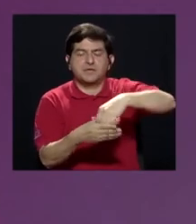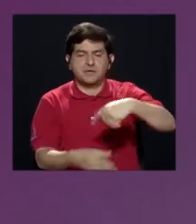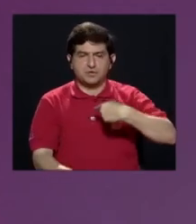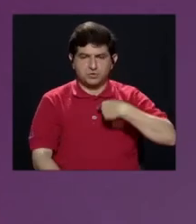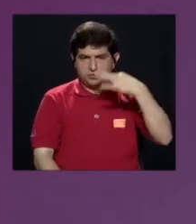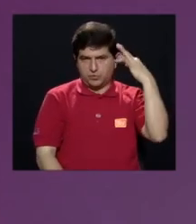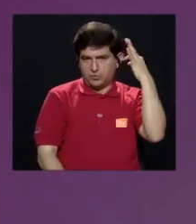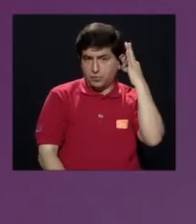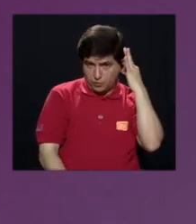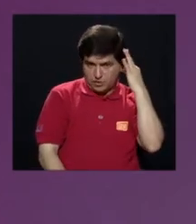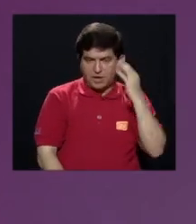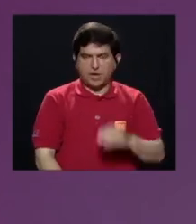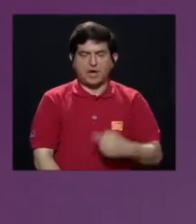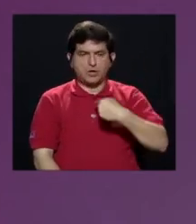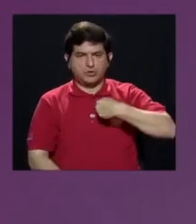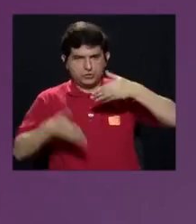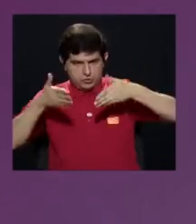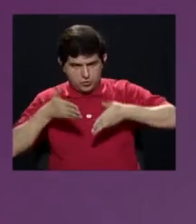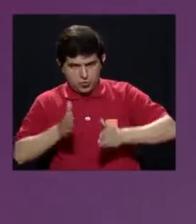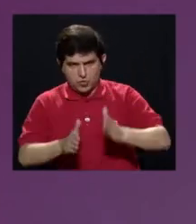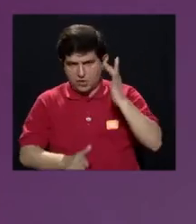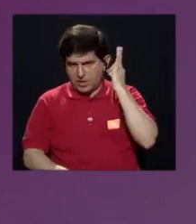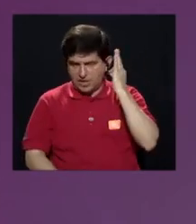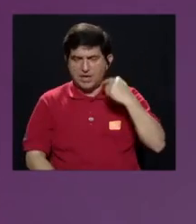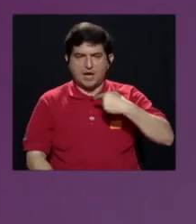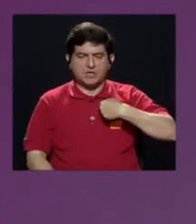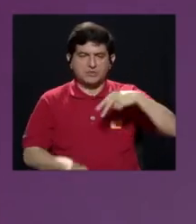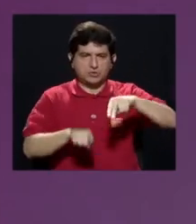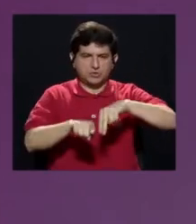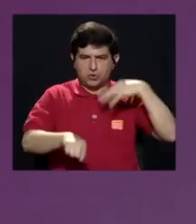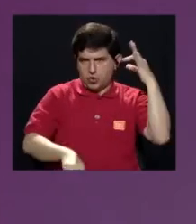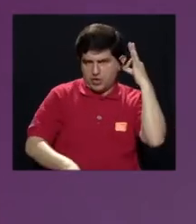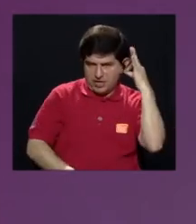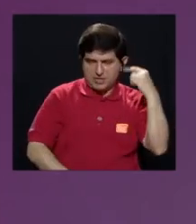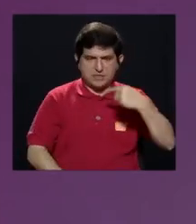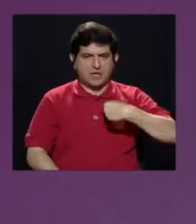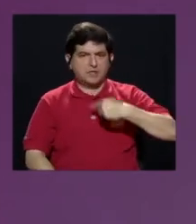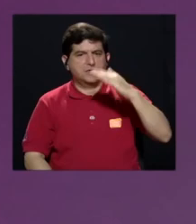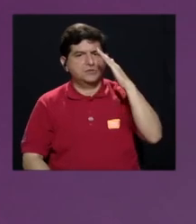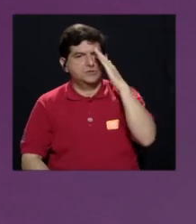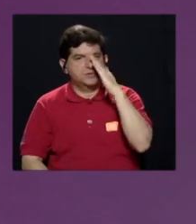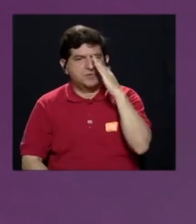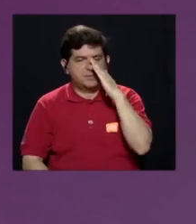mujer, como hija, como nieta, como madre.